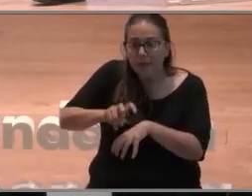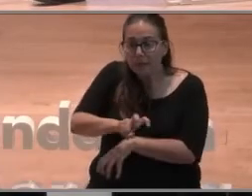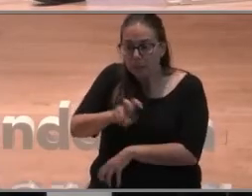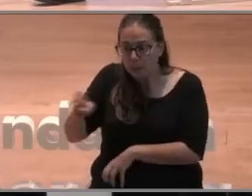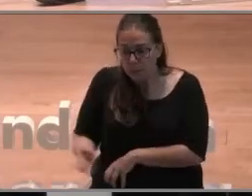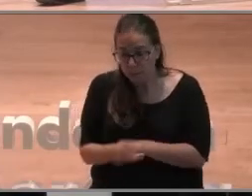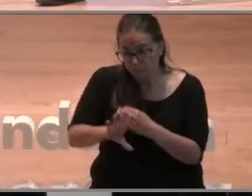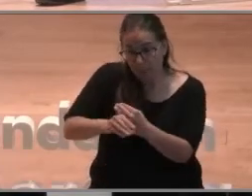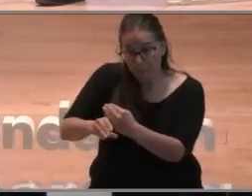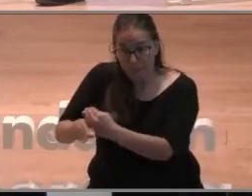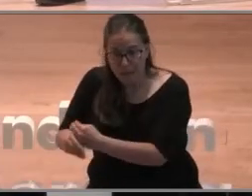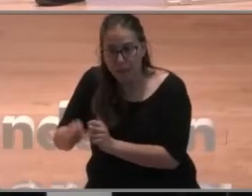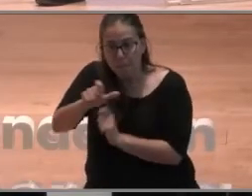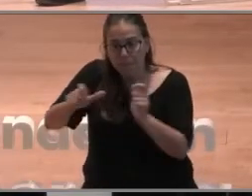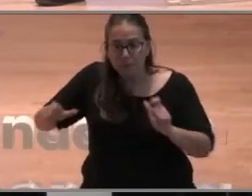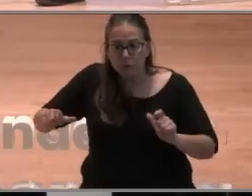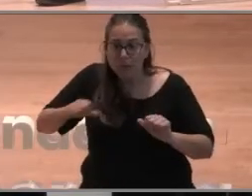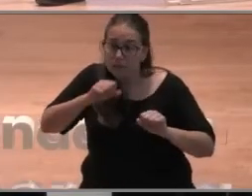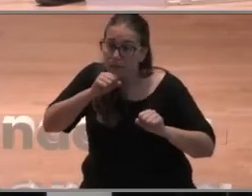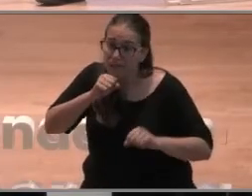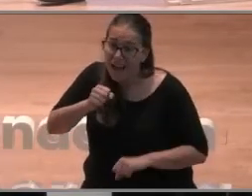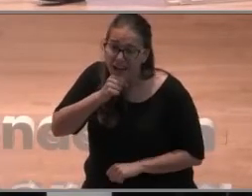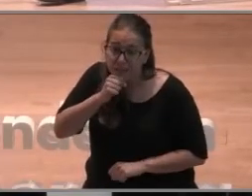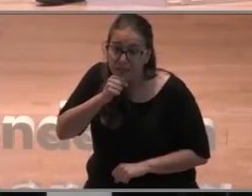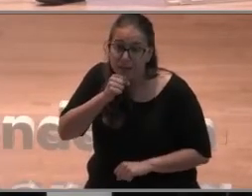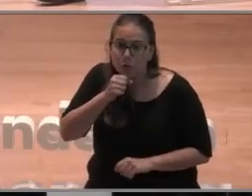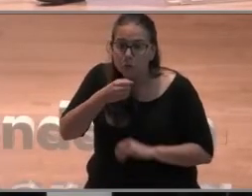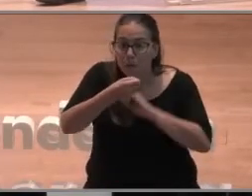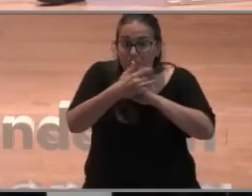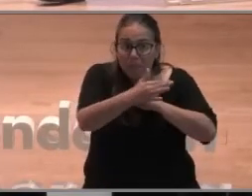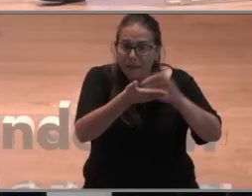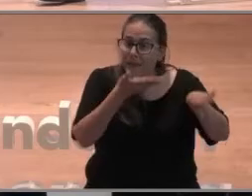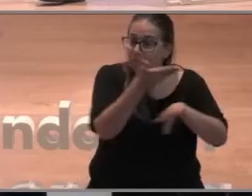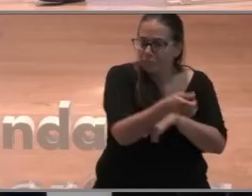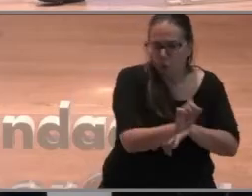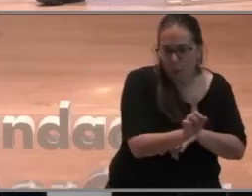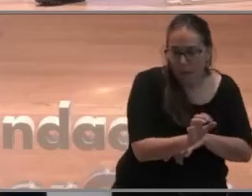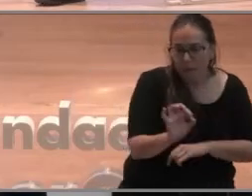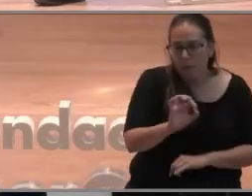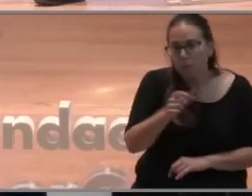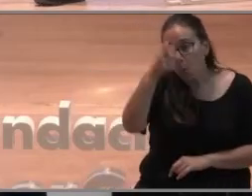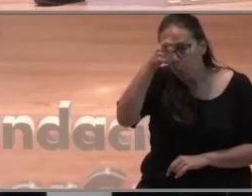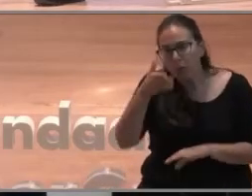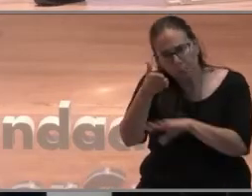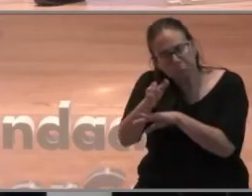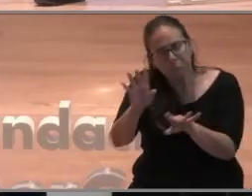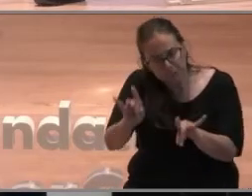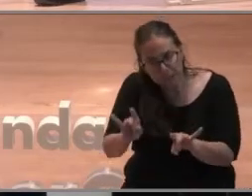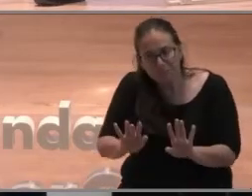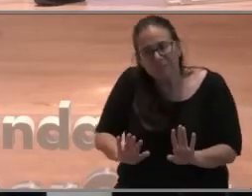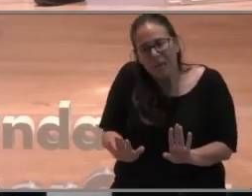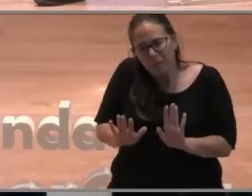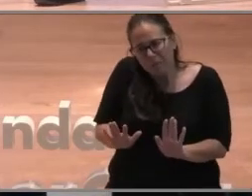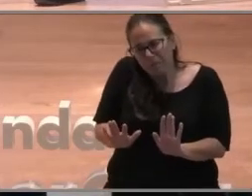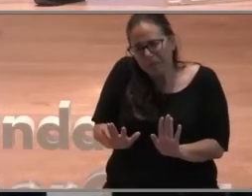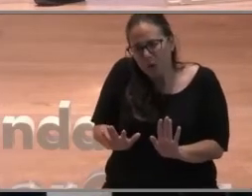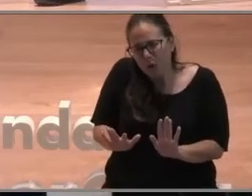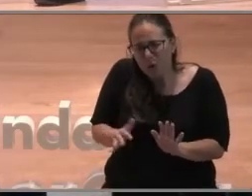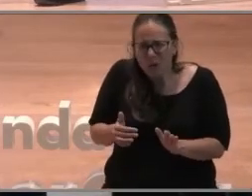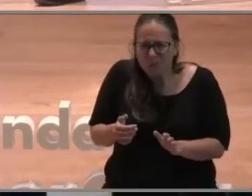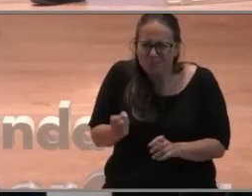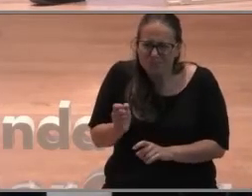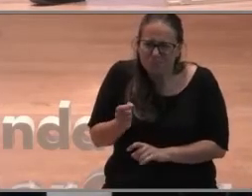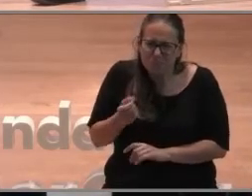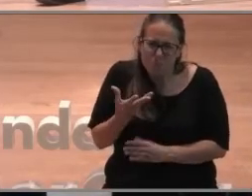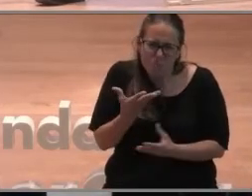que además no se desplazan a la playa o, bueno, al pueblo sí, ¿no? Pero bueno, se quedan en la ciudad.